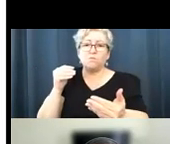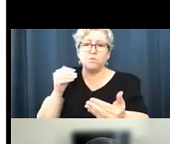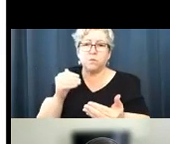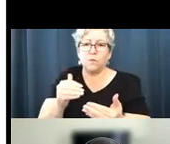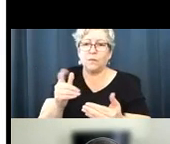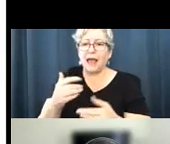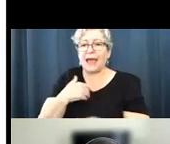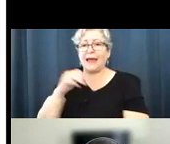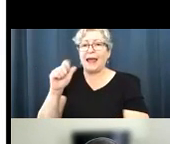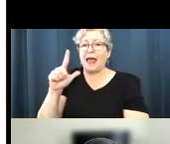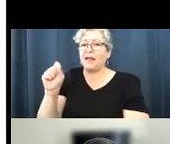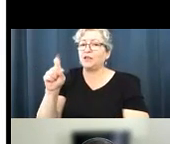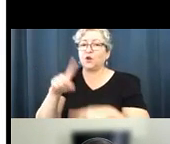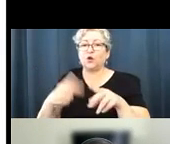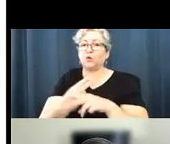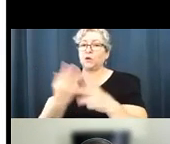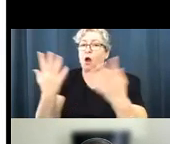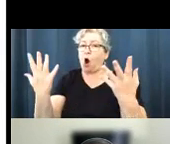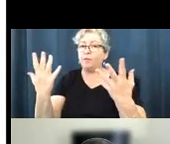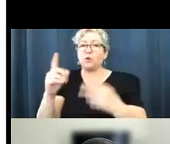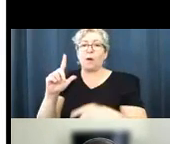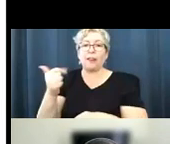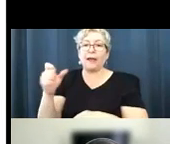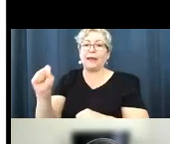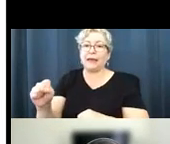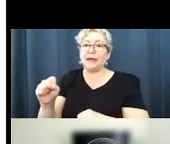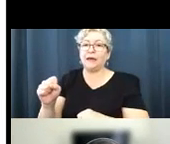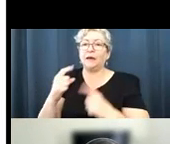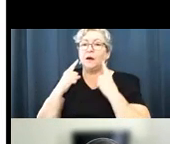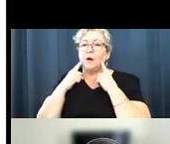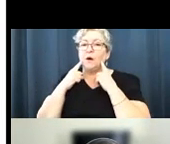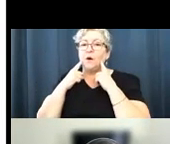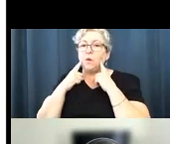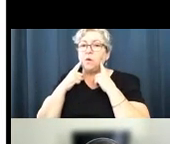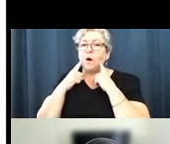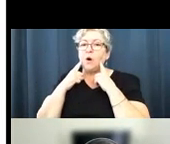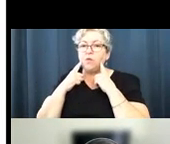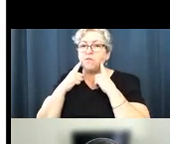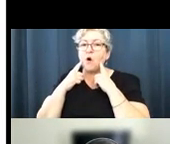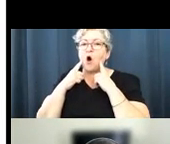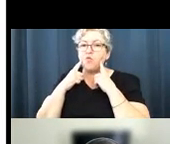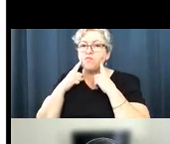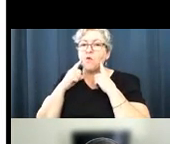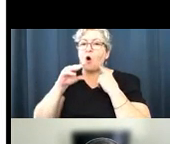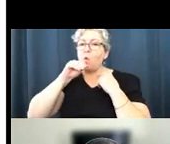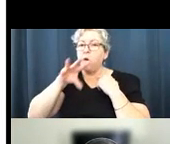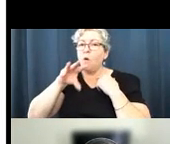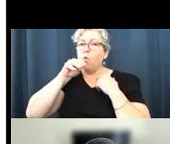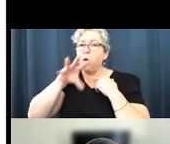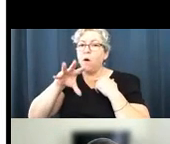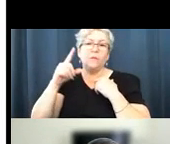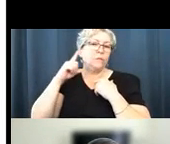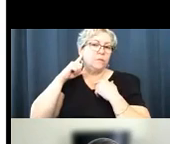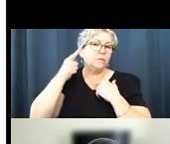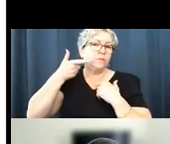de la cara. Y él tenía ALS y no podía usar ni las manos ni las pies. Y él podía hinchar su